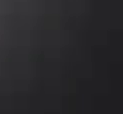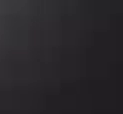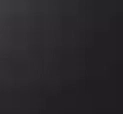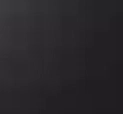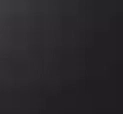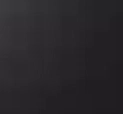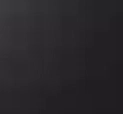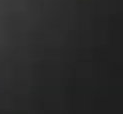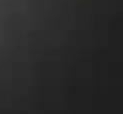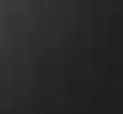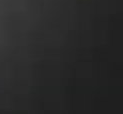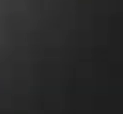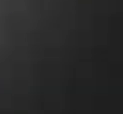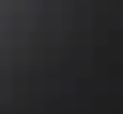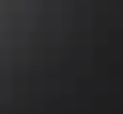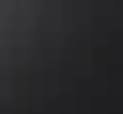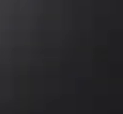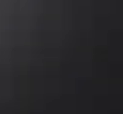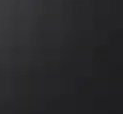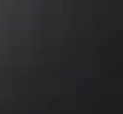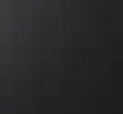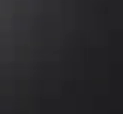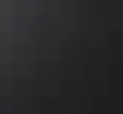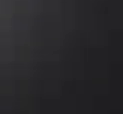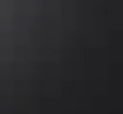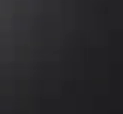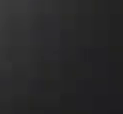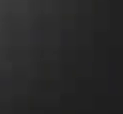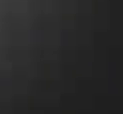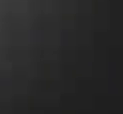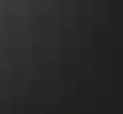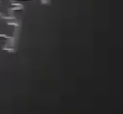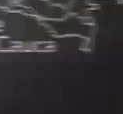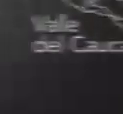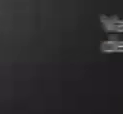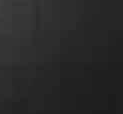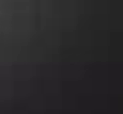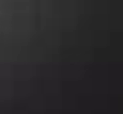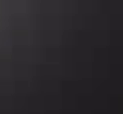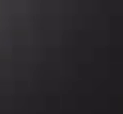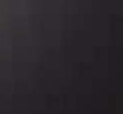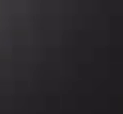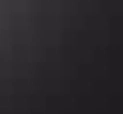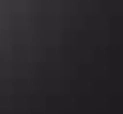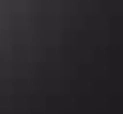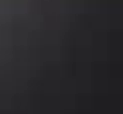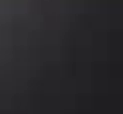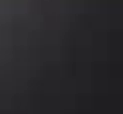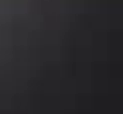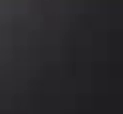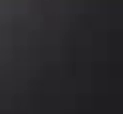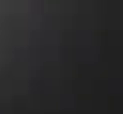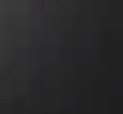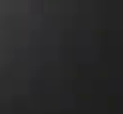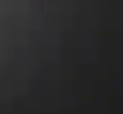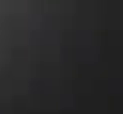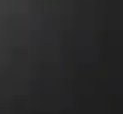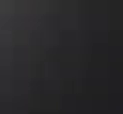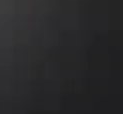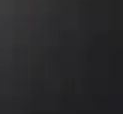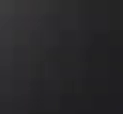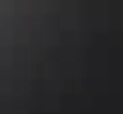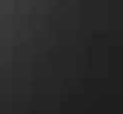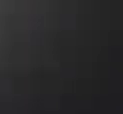motivo, menor producción en Valle del Cauca y Santander. En Cúcuta, pasó de 3.099